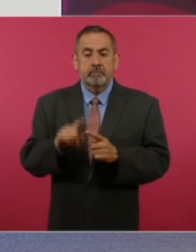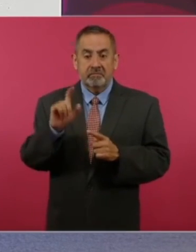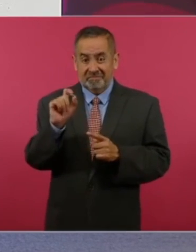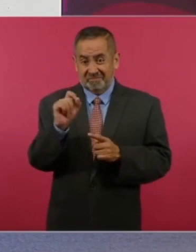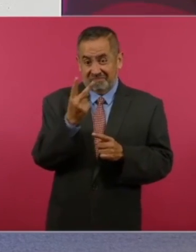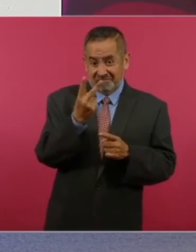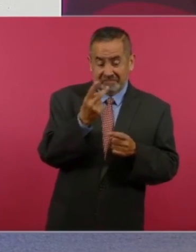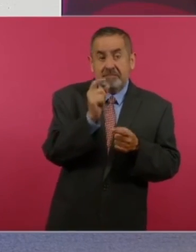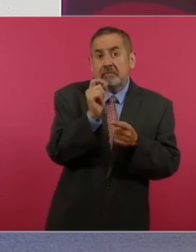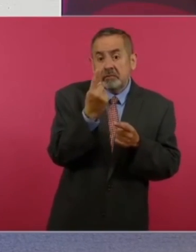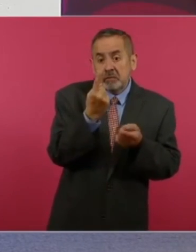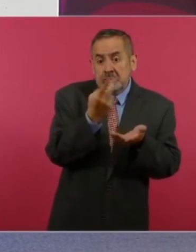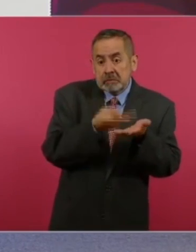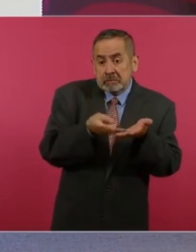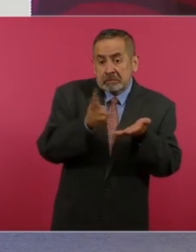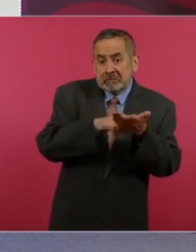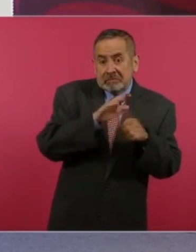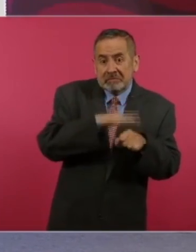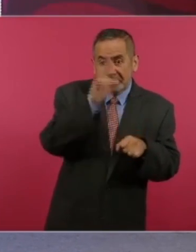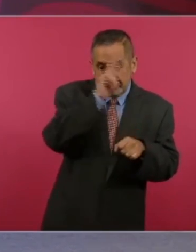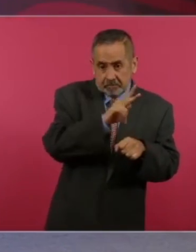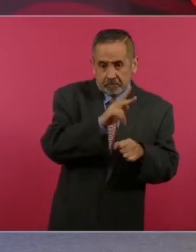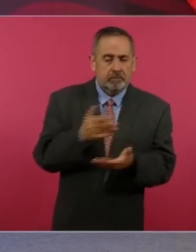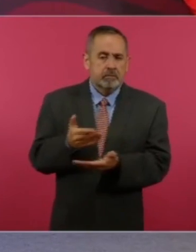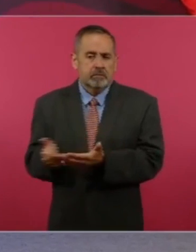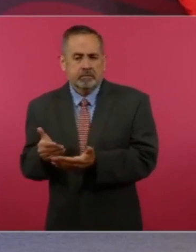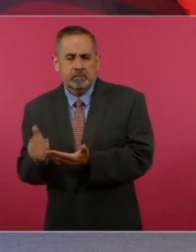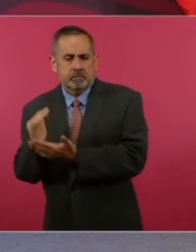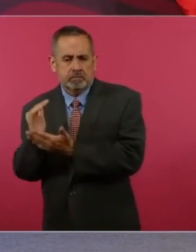más y ahora 15 veces más.